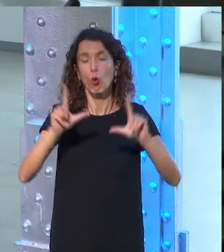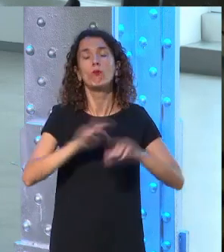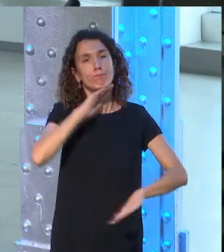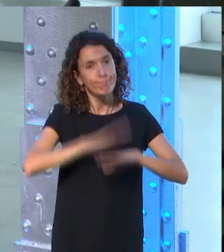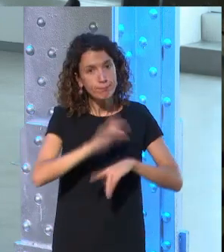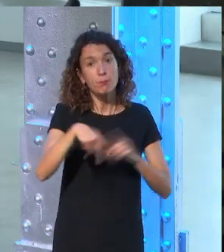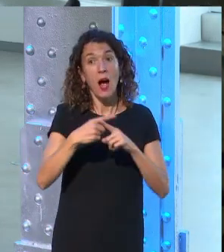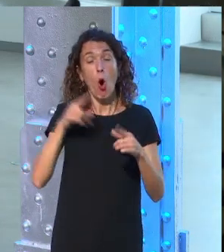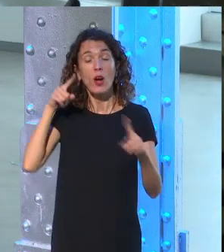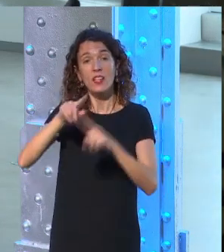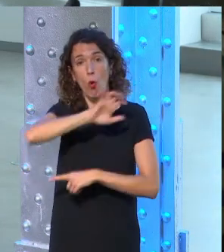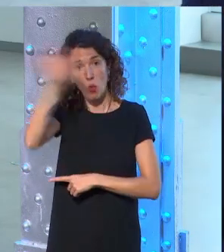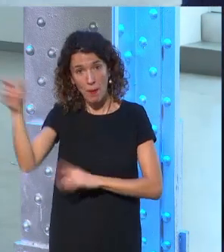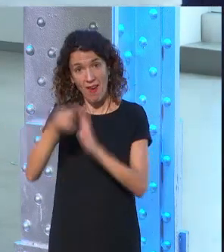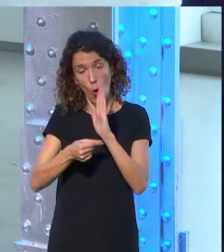los objetivos europeos del